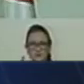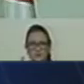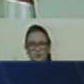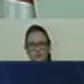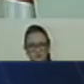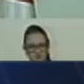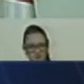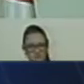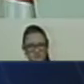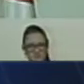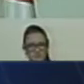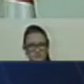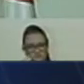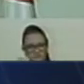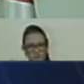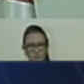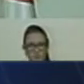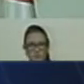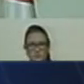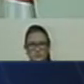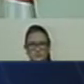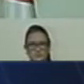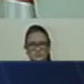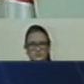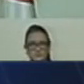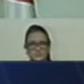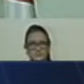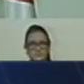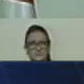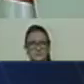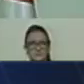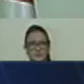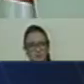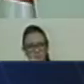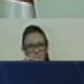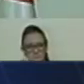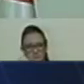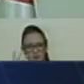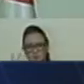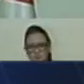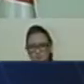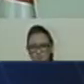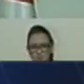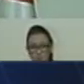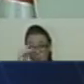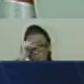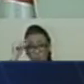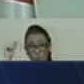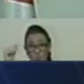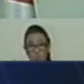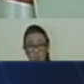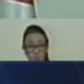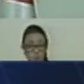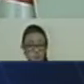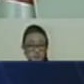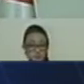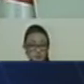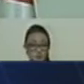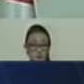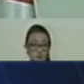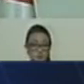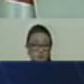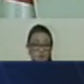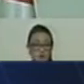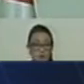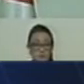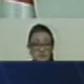televisión, que tiene una persona que se fue para el exterior huyendo, Julio Borges, y que no es capaz de recoger